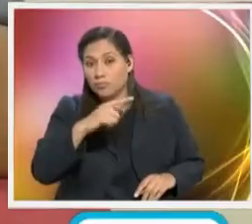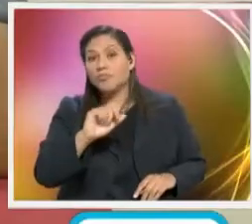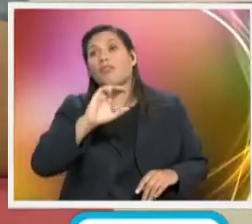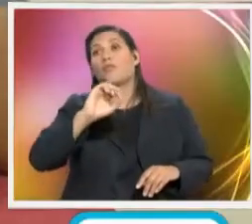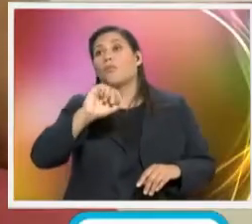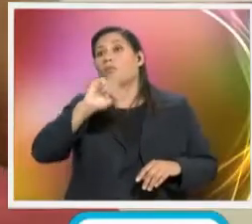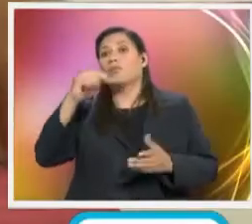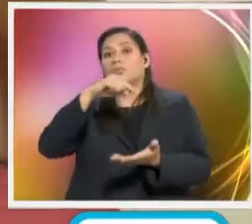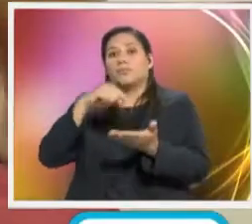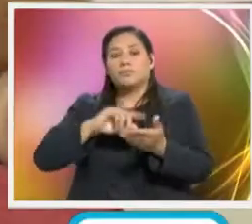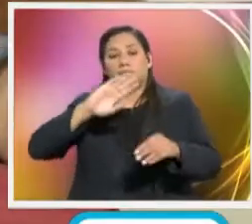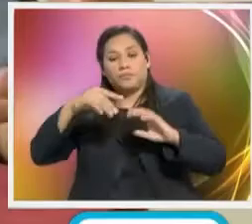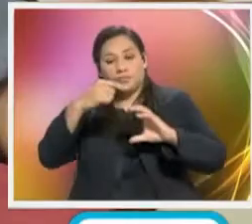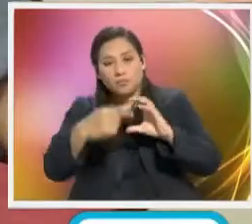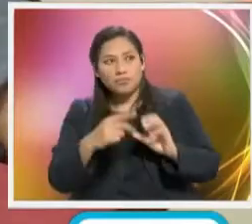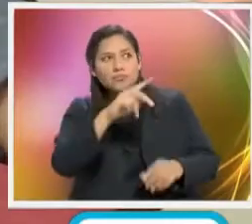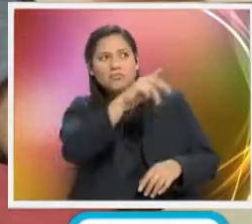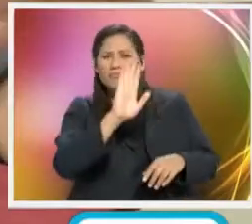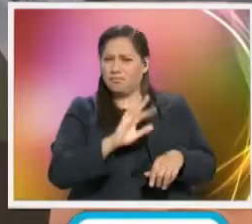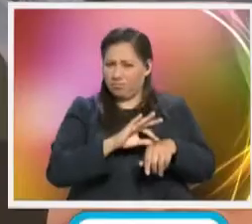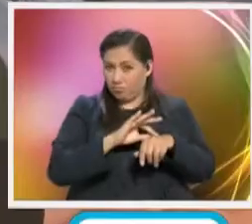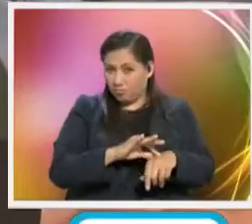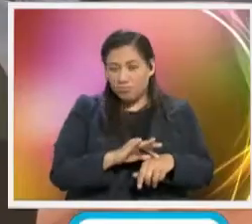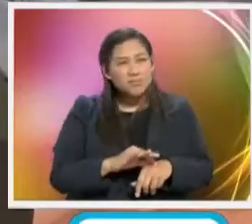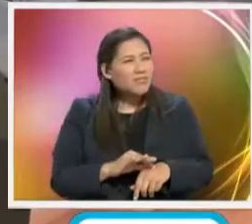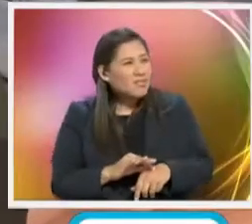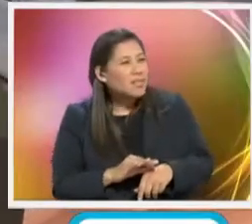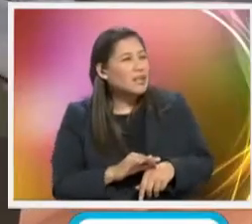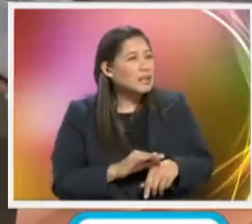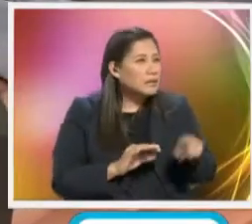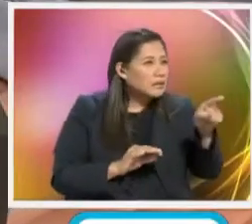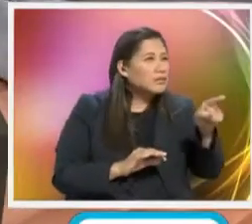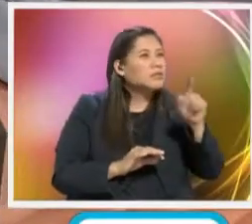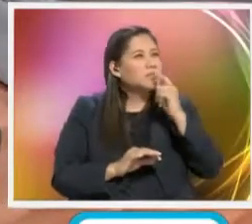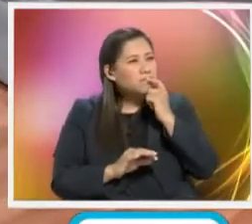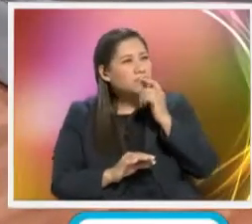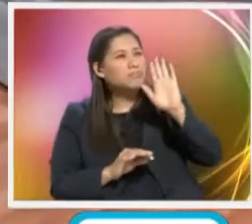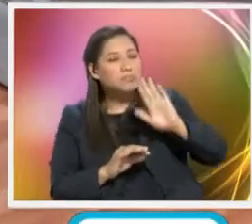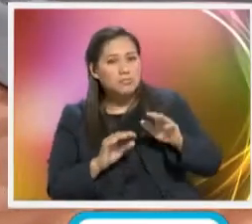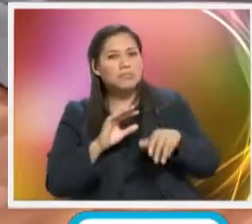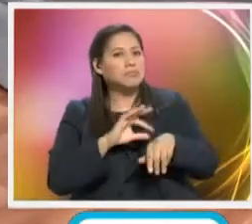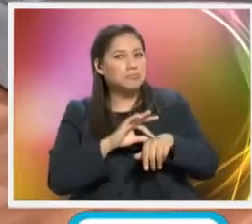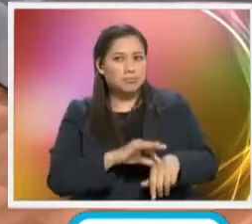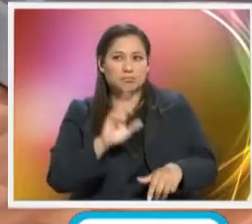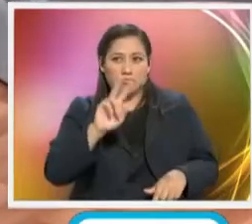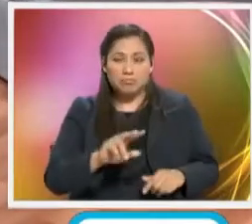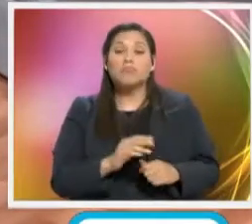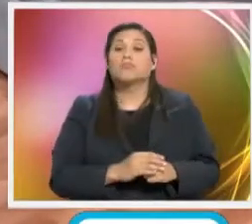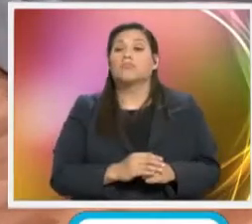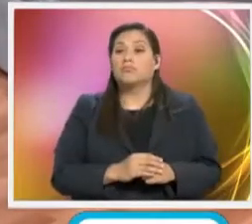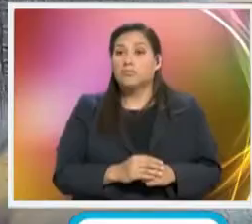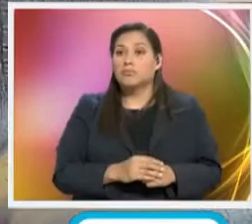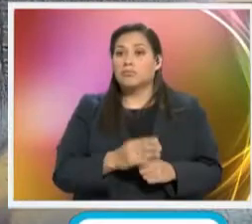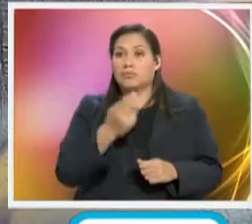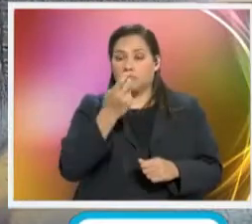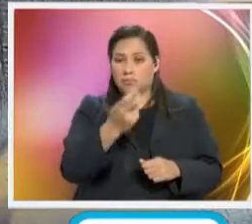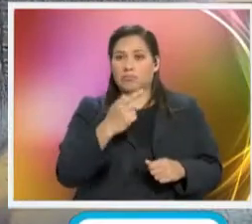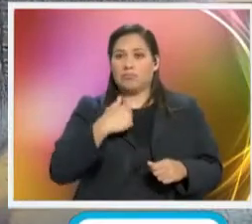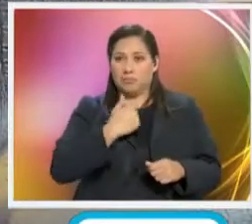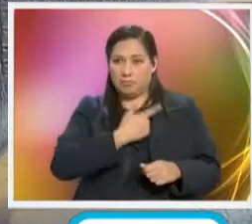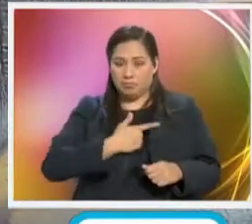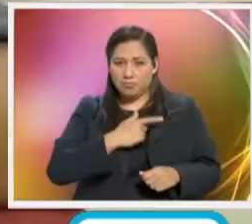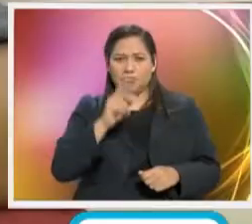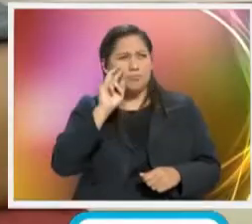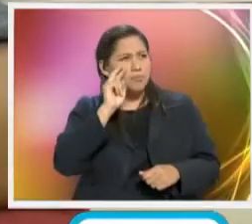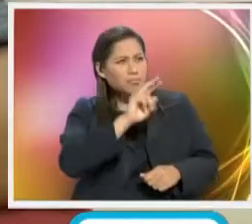más realista, podríamos incluso decir que está basada en distintos hechos reales. Es muy buena recomendación. En lo particular me encanta. Vayan a ver,